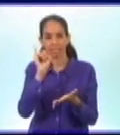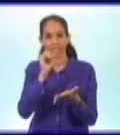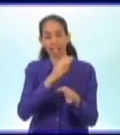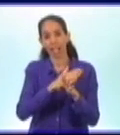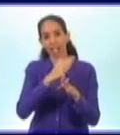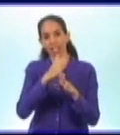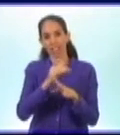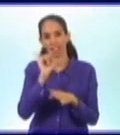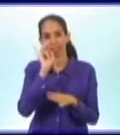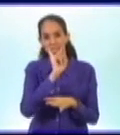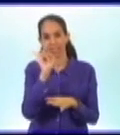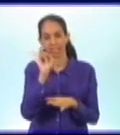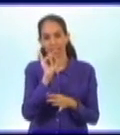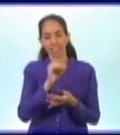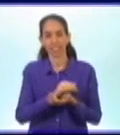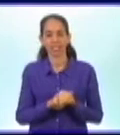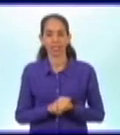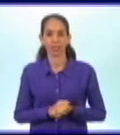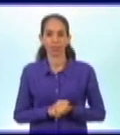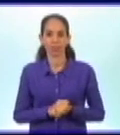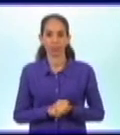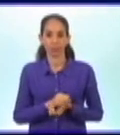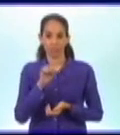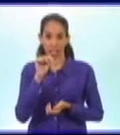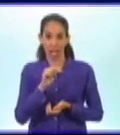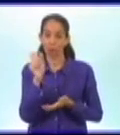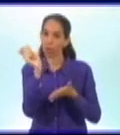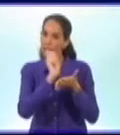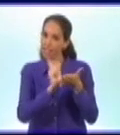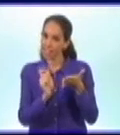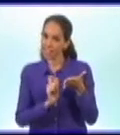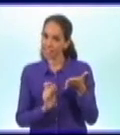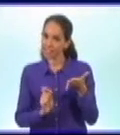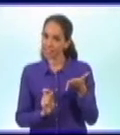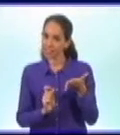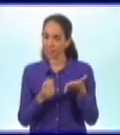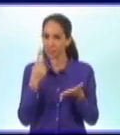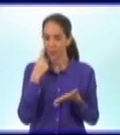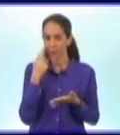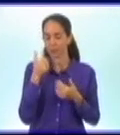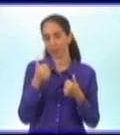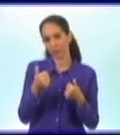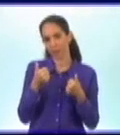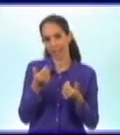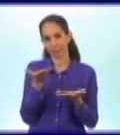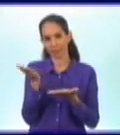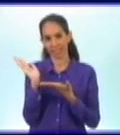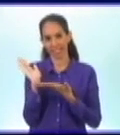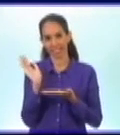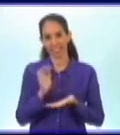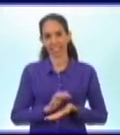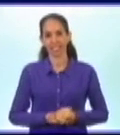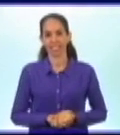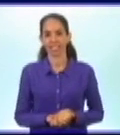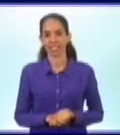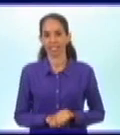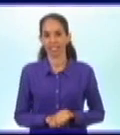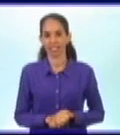de tu cuaderno complementario. Te ofrecemos un breve tiempo para que precises esta información.